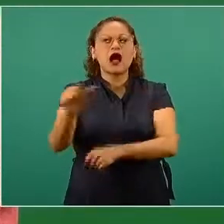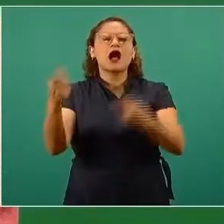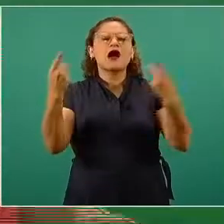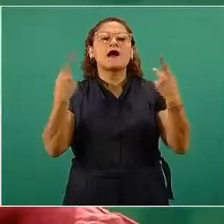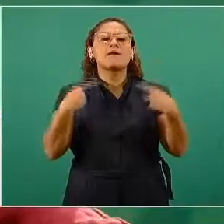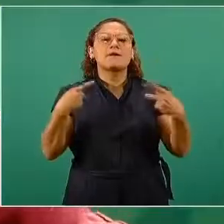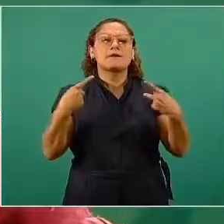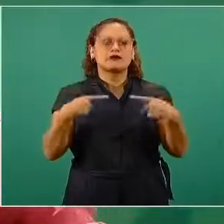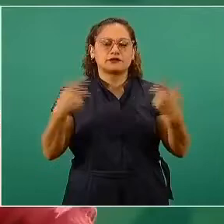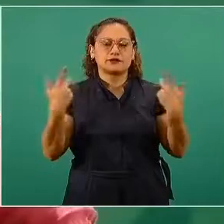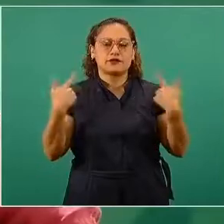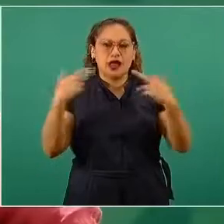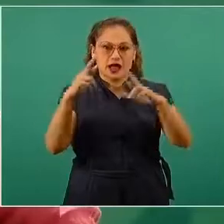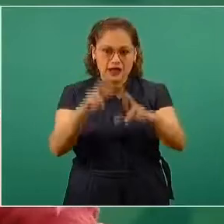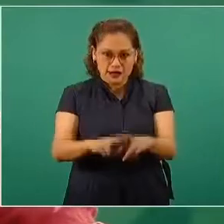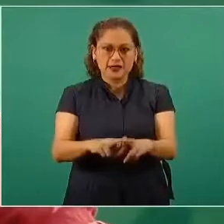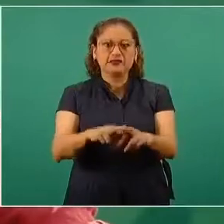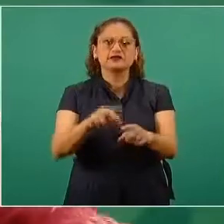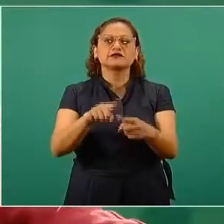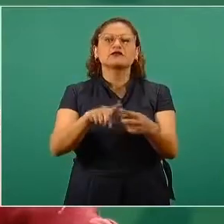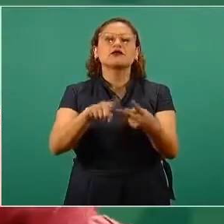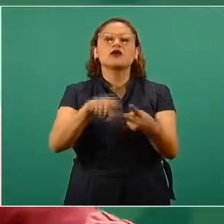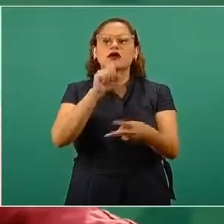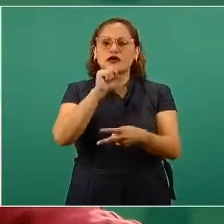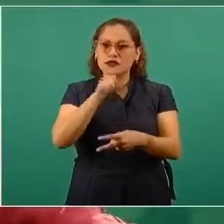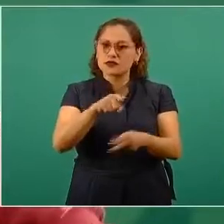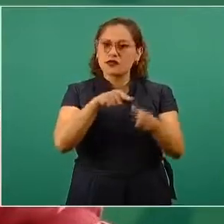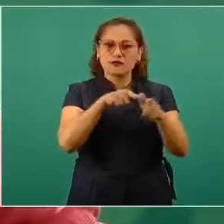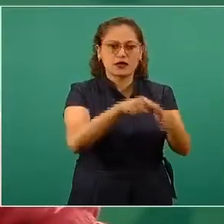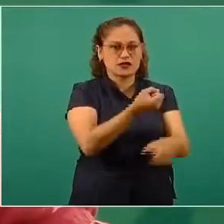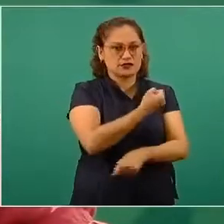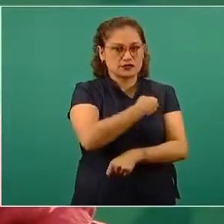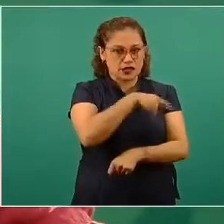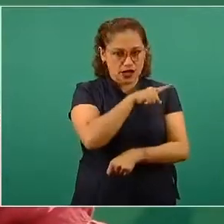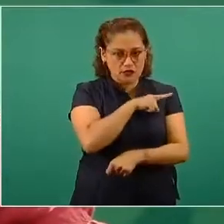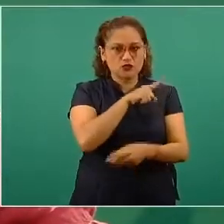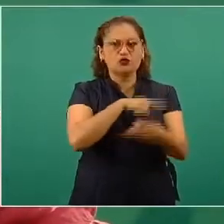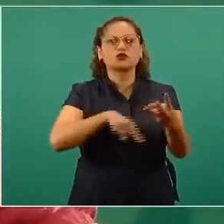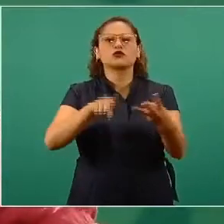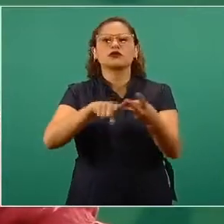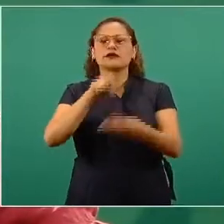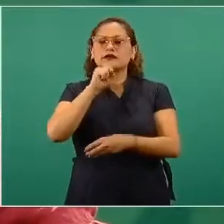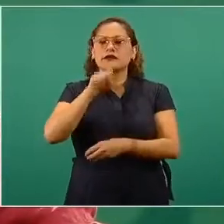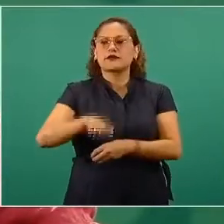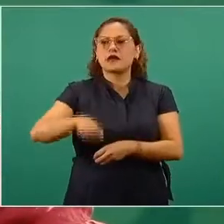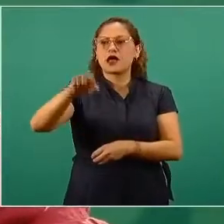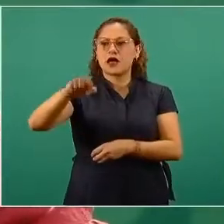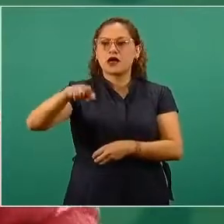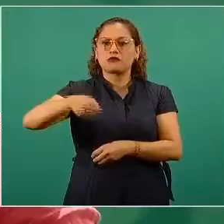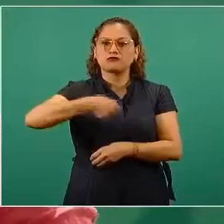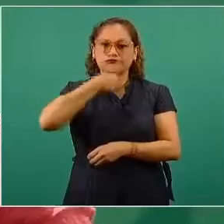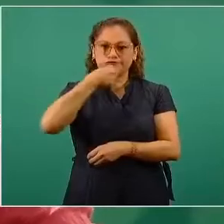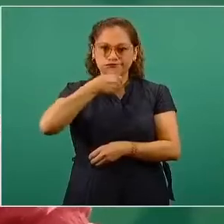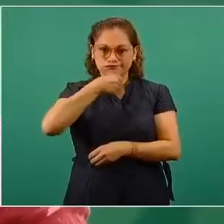y se sigue vacunando a personal de salud de primera y segunda línea y también a personas adultas mayores,